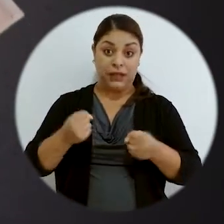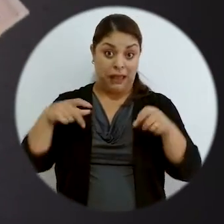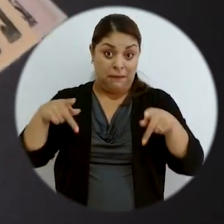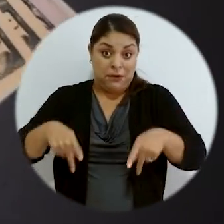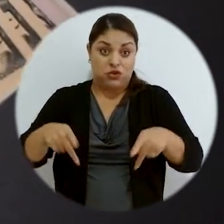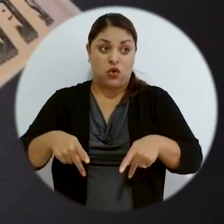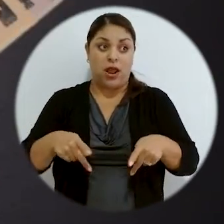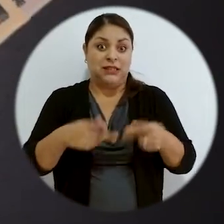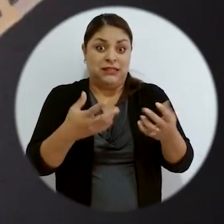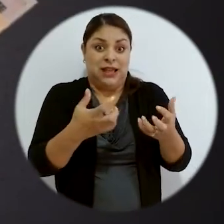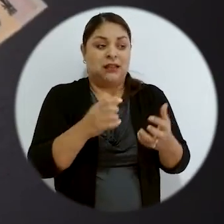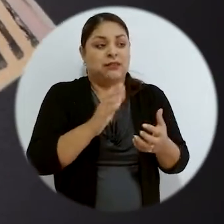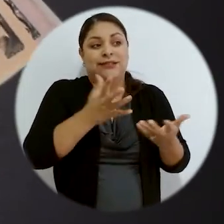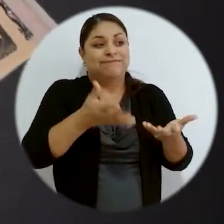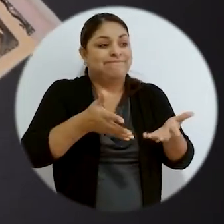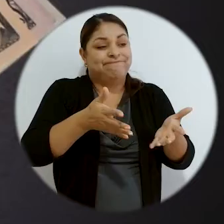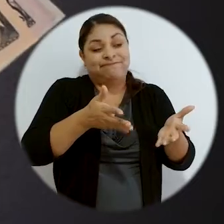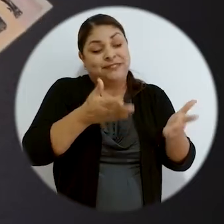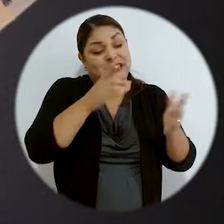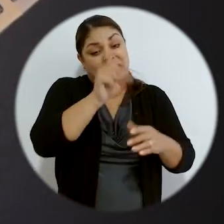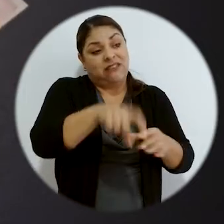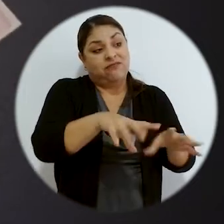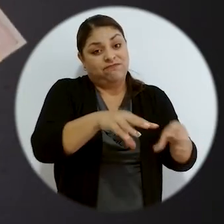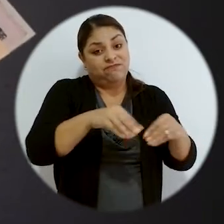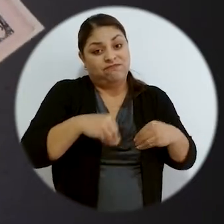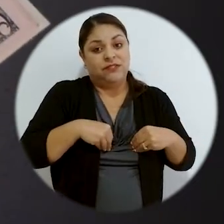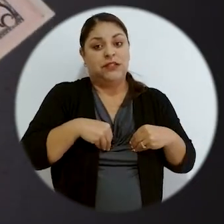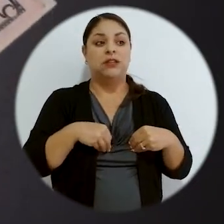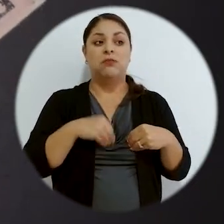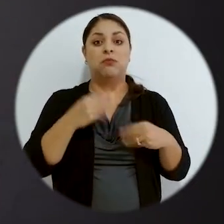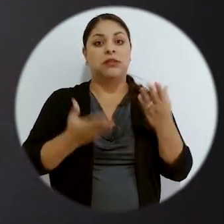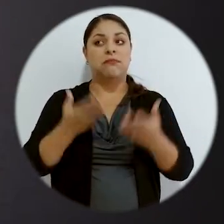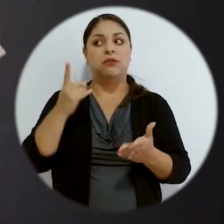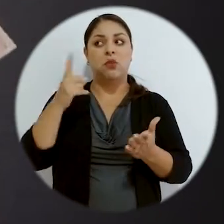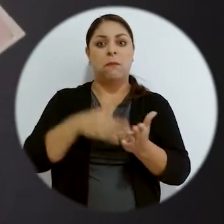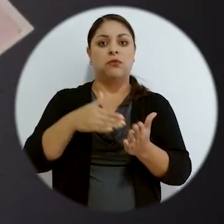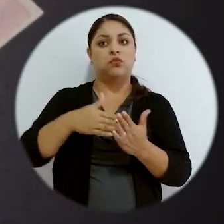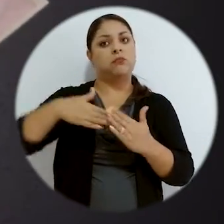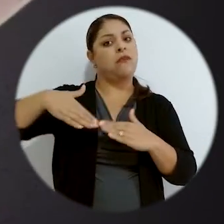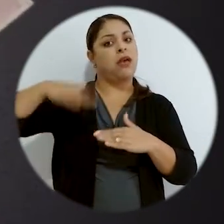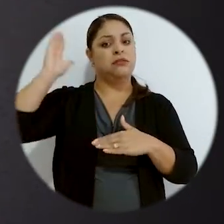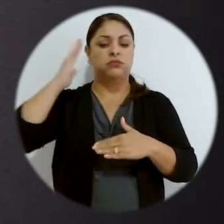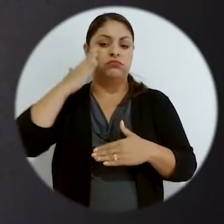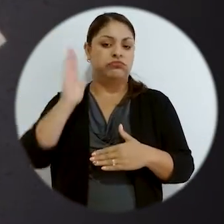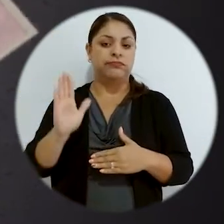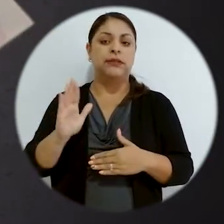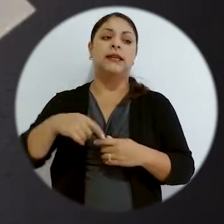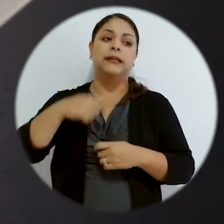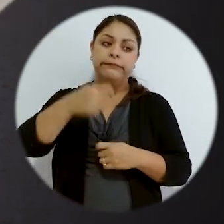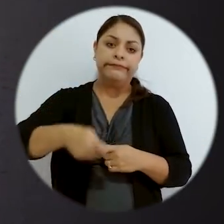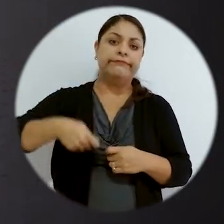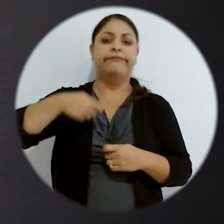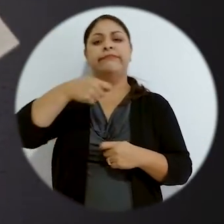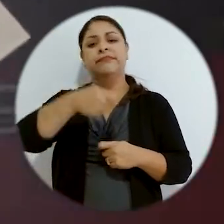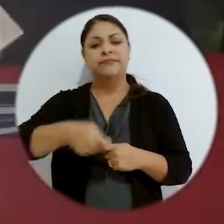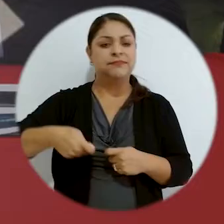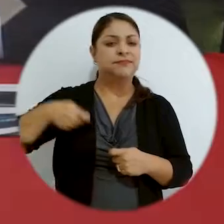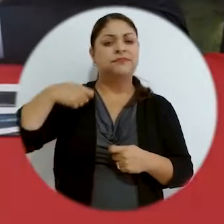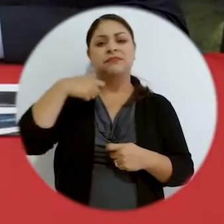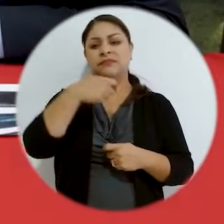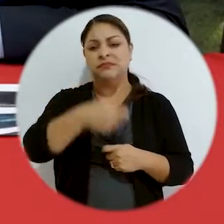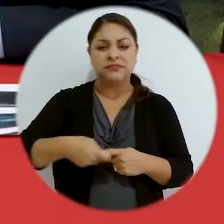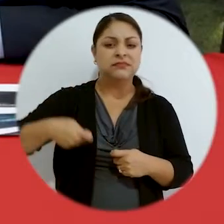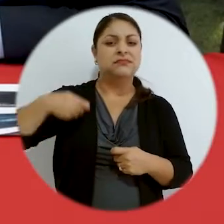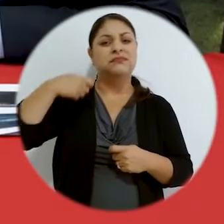con una hipoteca, si es un crédito de más de 1 millón de colones, o con su pecunio, ¿verdad? Con su capacidad de pago, y